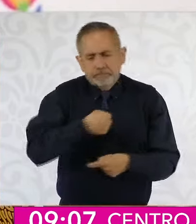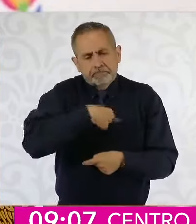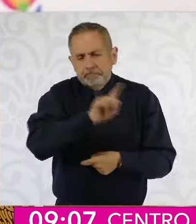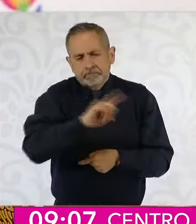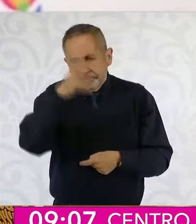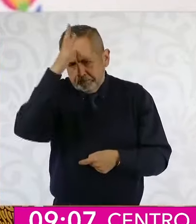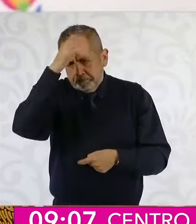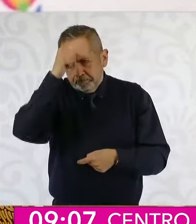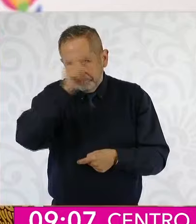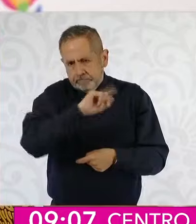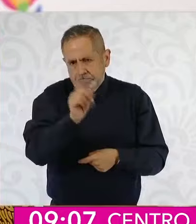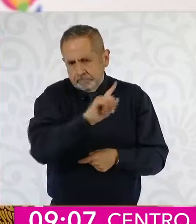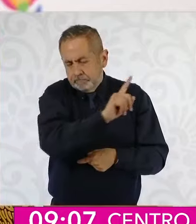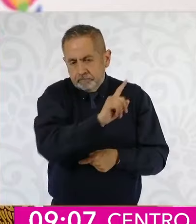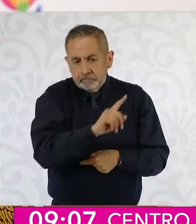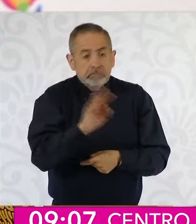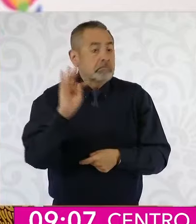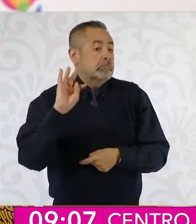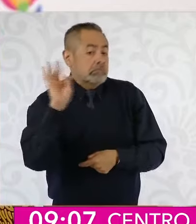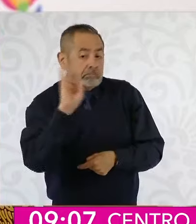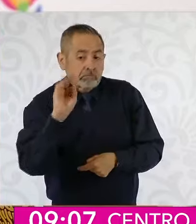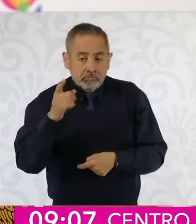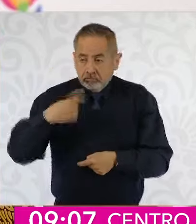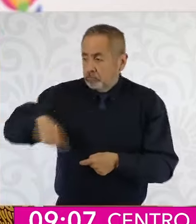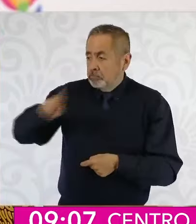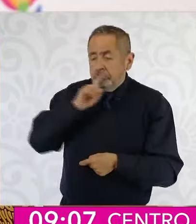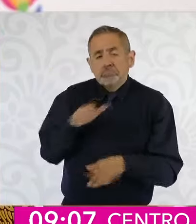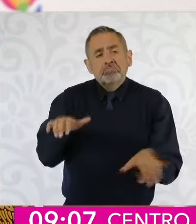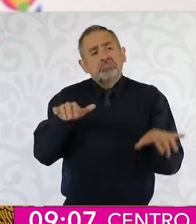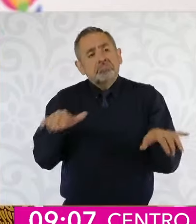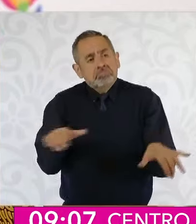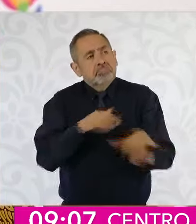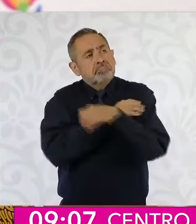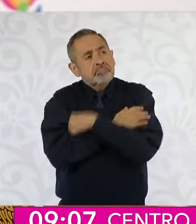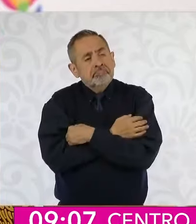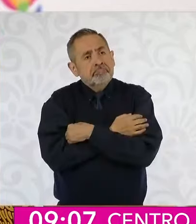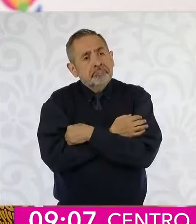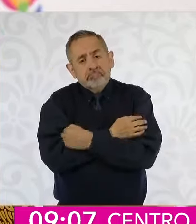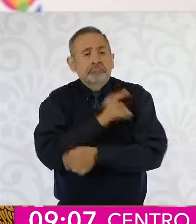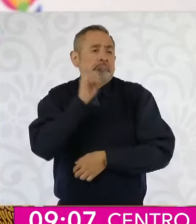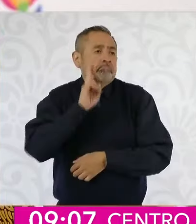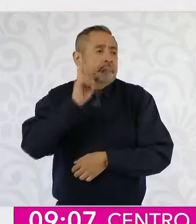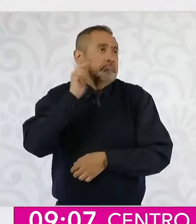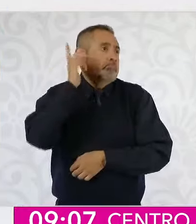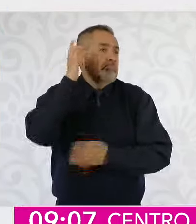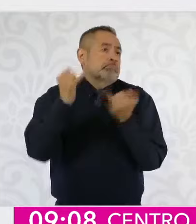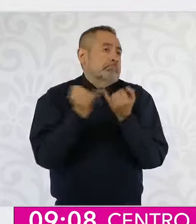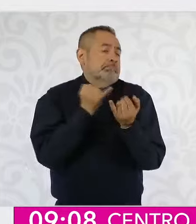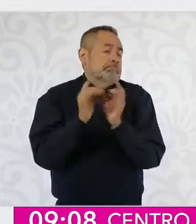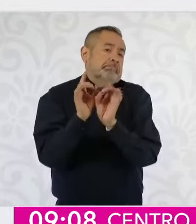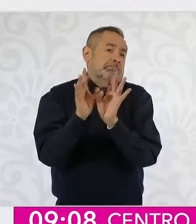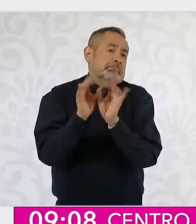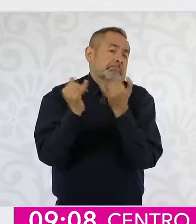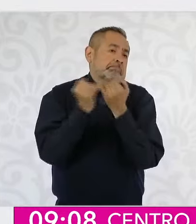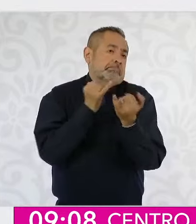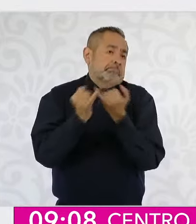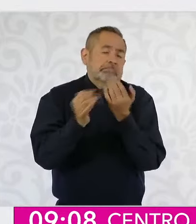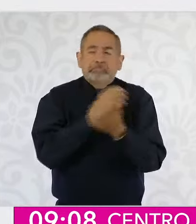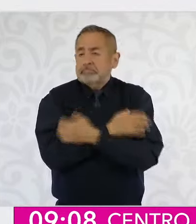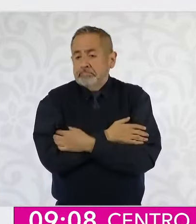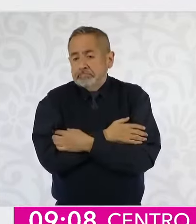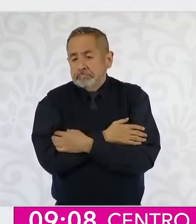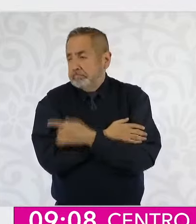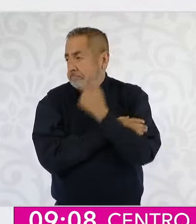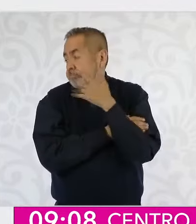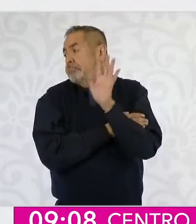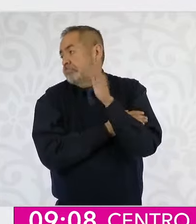Porque eso ocurriría si nosotros nos cruzamos de brazos y esperamos a que la economía crezca solita, a